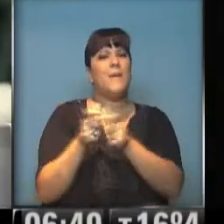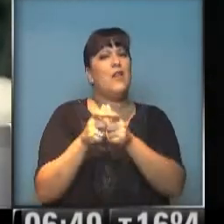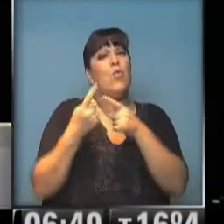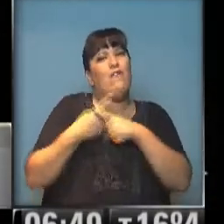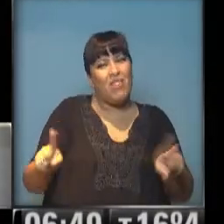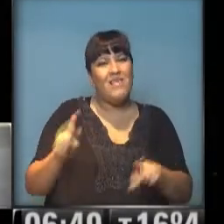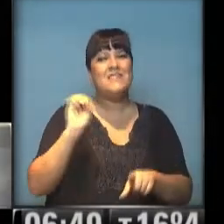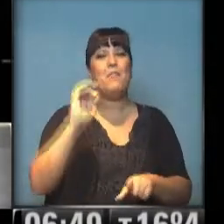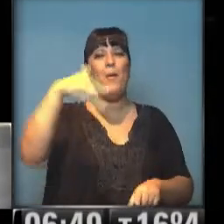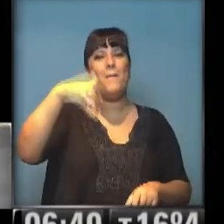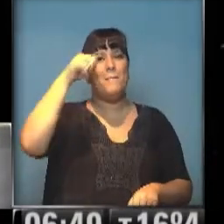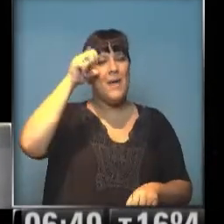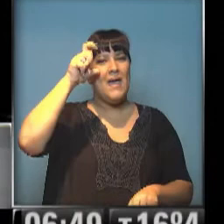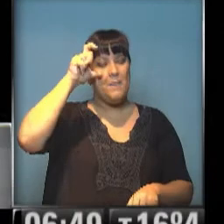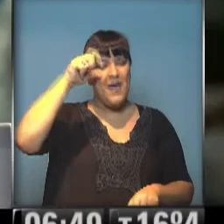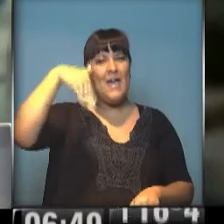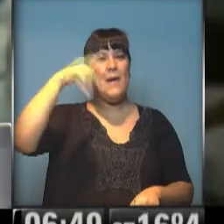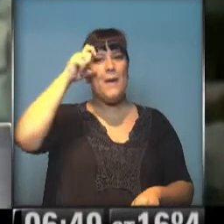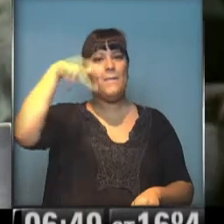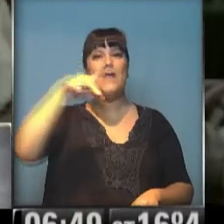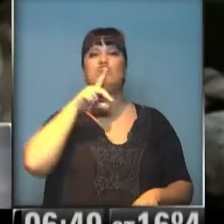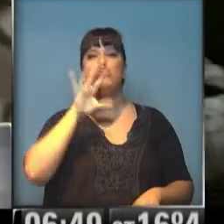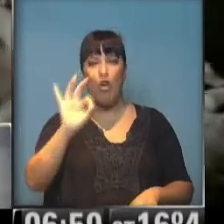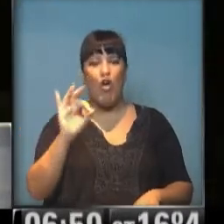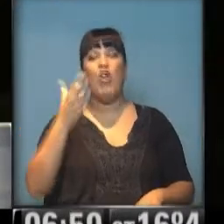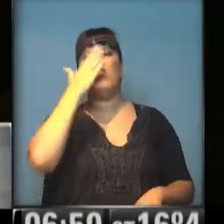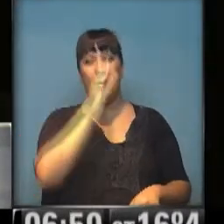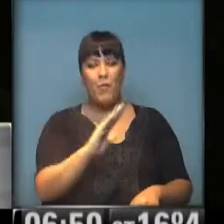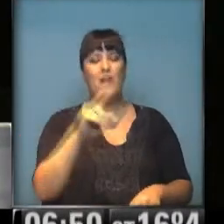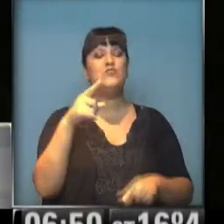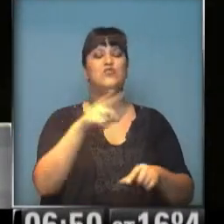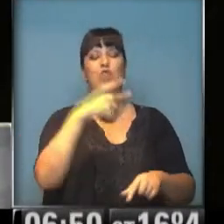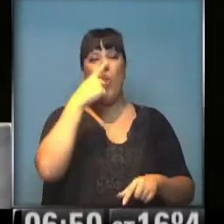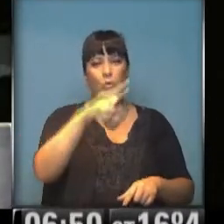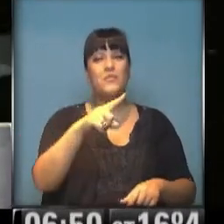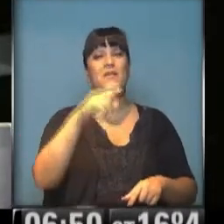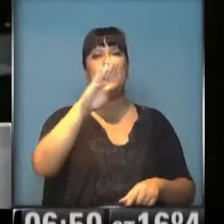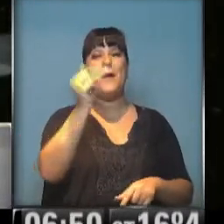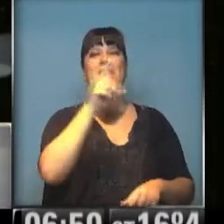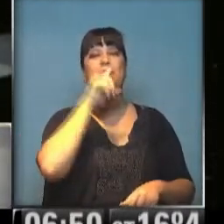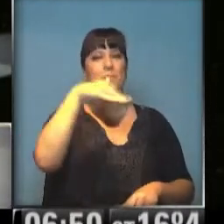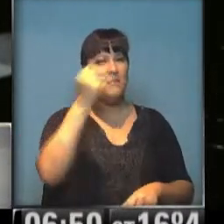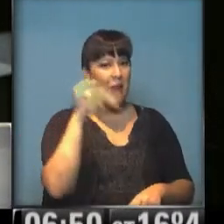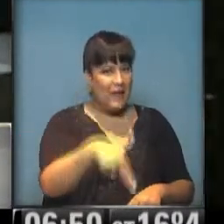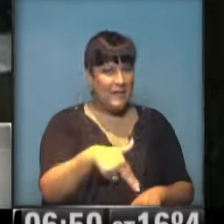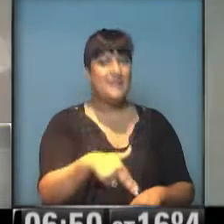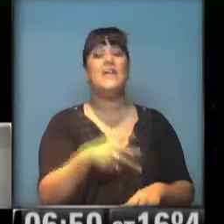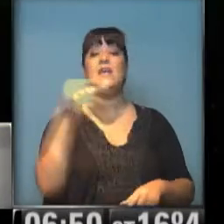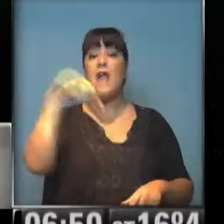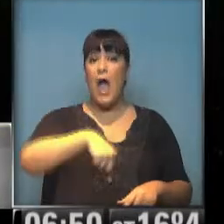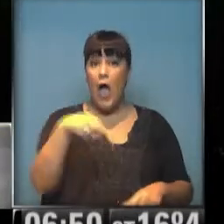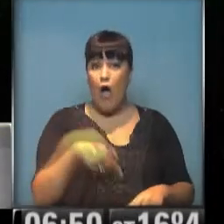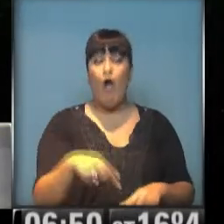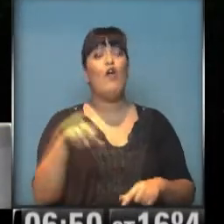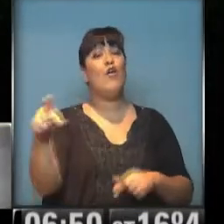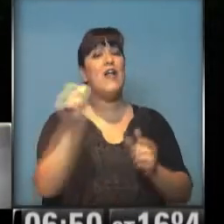Memento, que después realzó la saga de Batman con sus últimos tres capítulos geniales y que ahora se le anima a contar